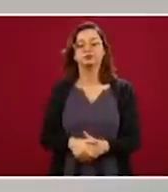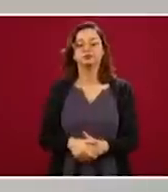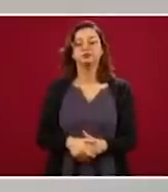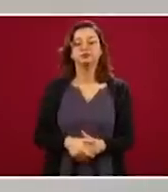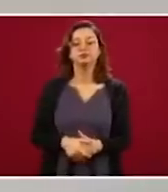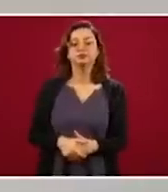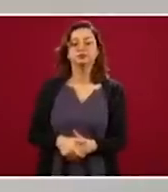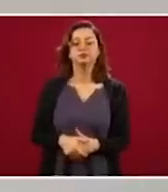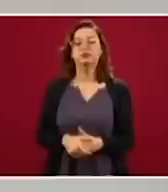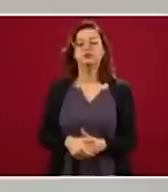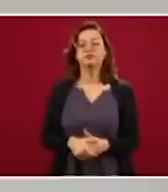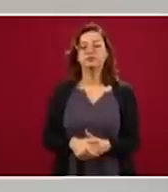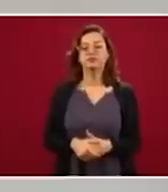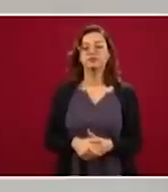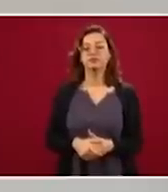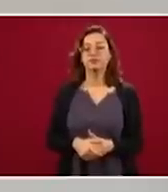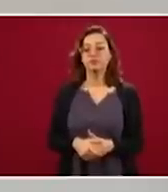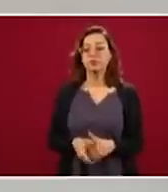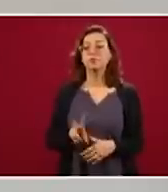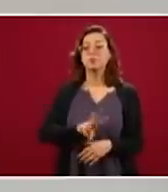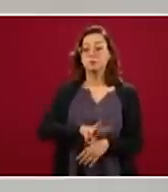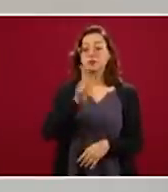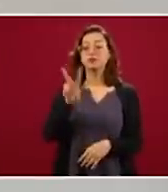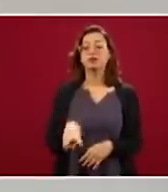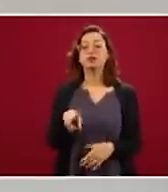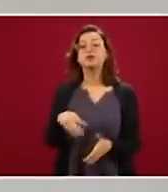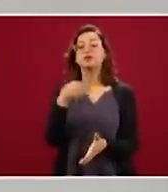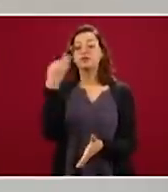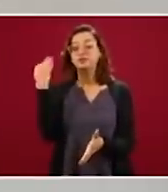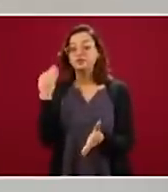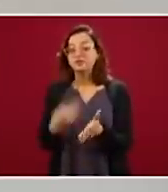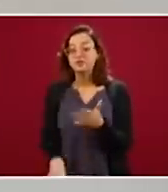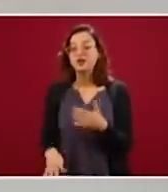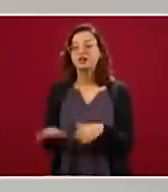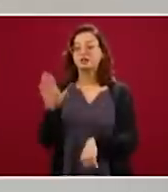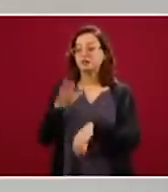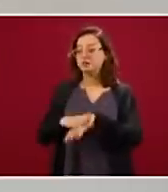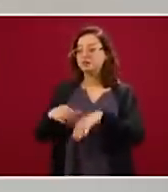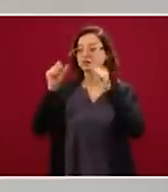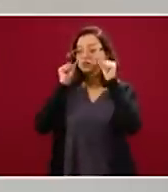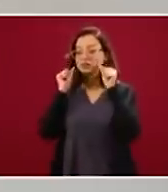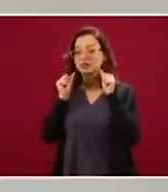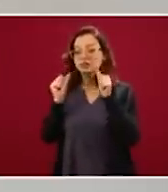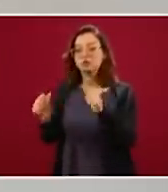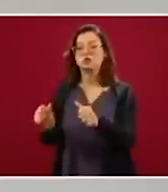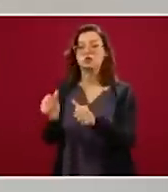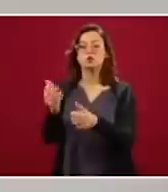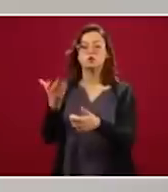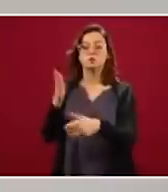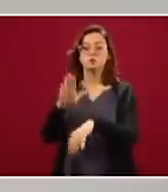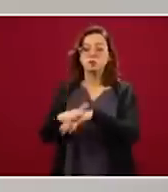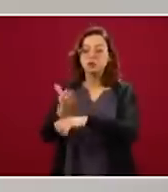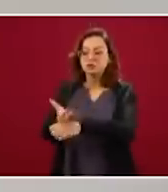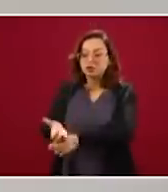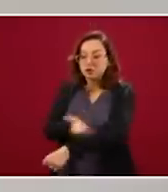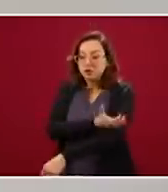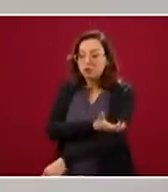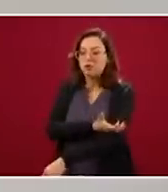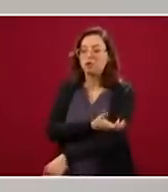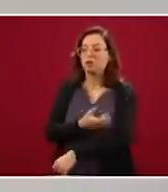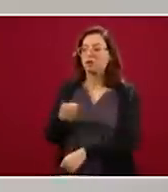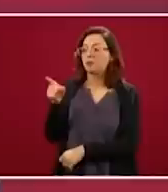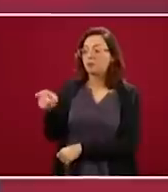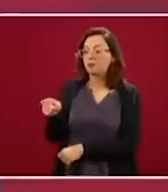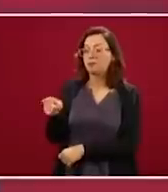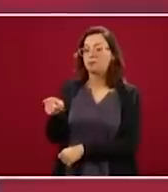una falta, lo reconocemos, falta de acompañamiento en el sentido de que no se le da el lugar a